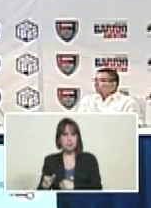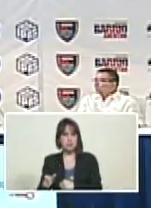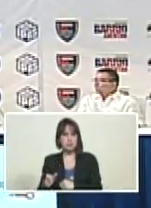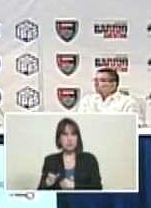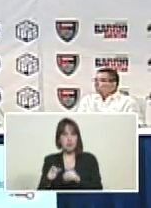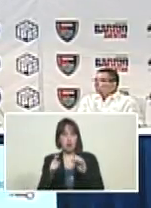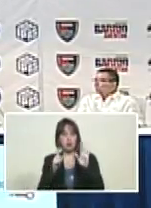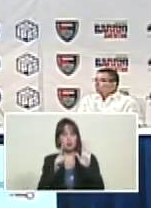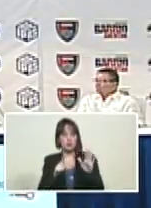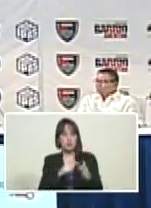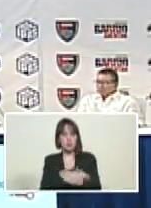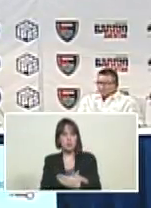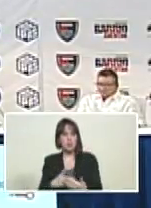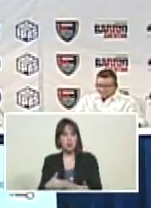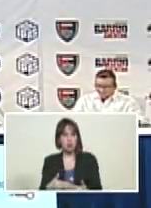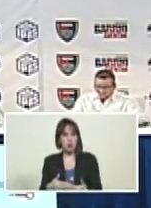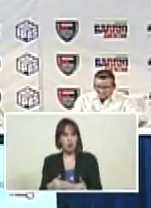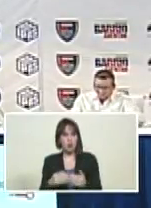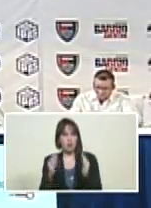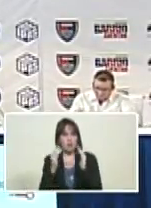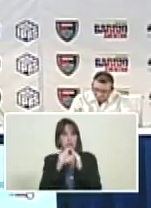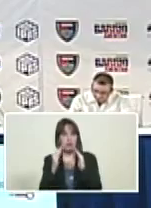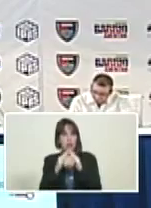6 millones de hogares y más